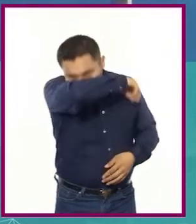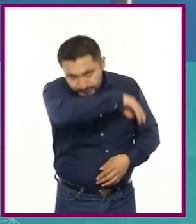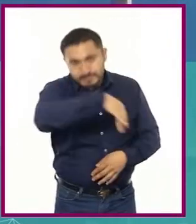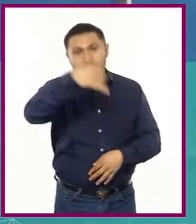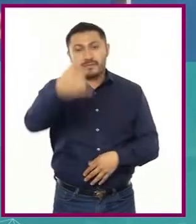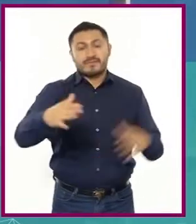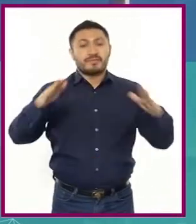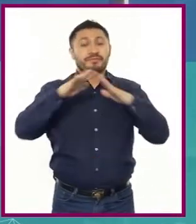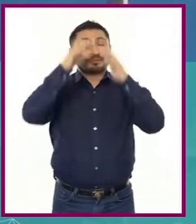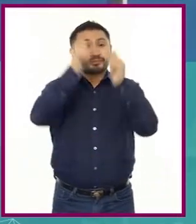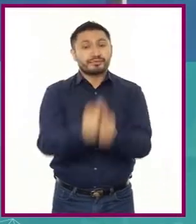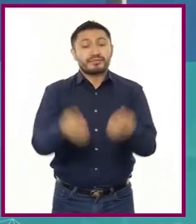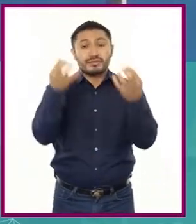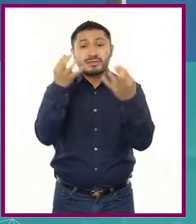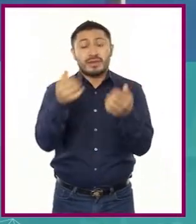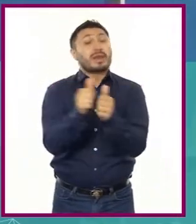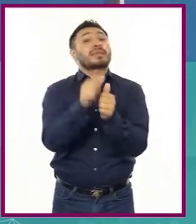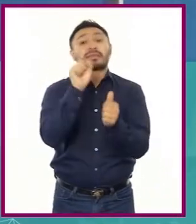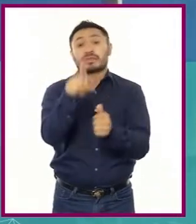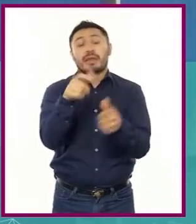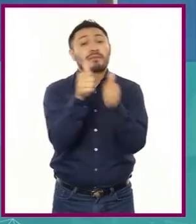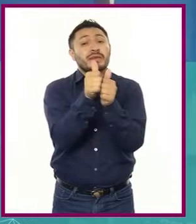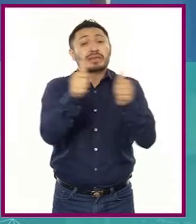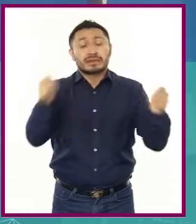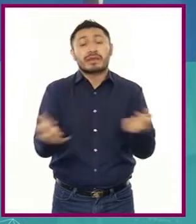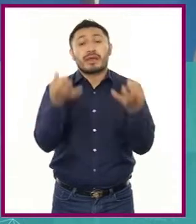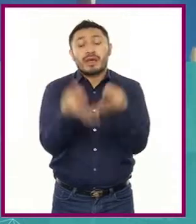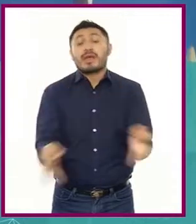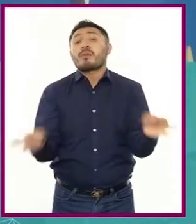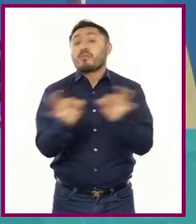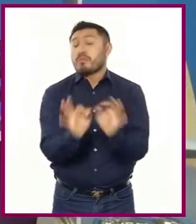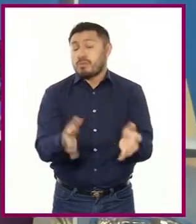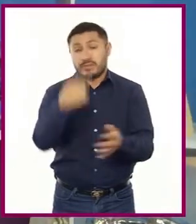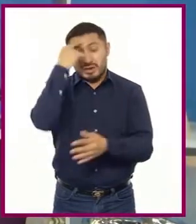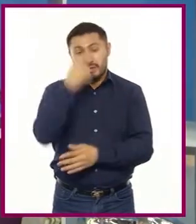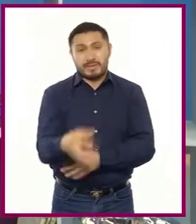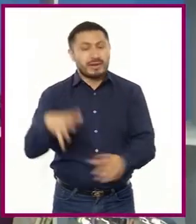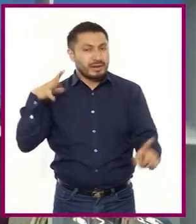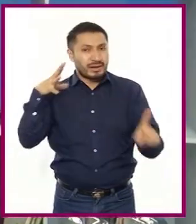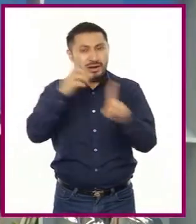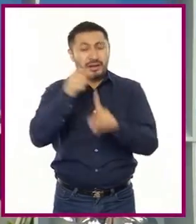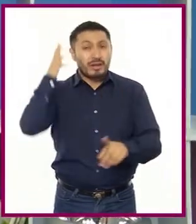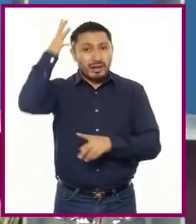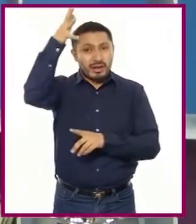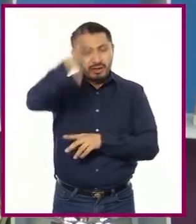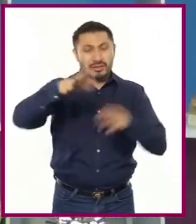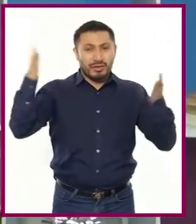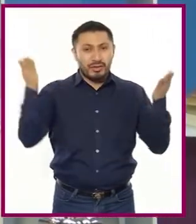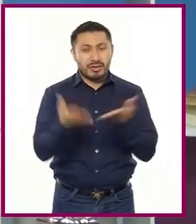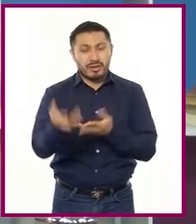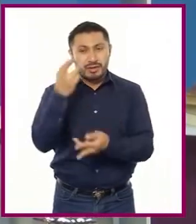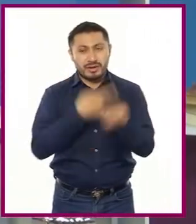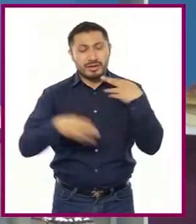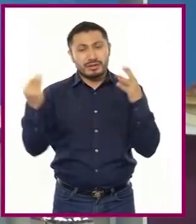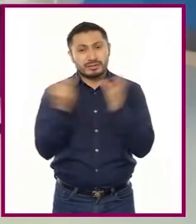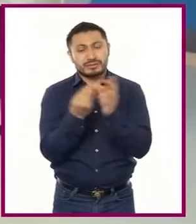y mantener la sana distancia son acciones sencillas para lograrlo, pues la pandemia sigue